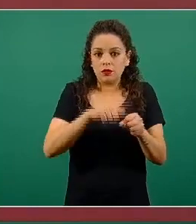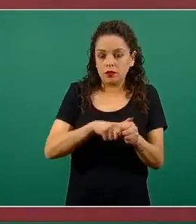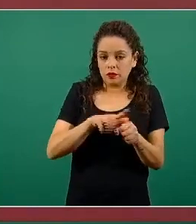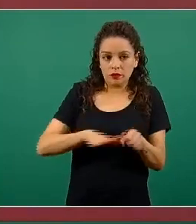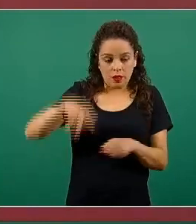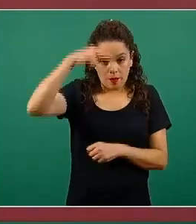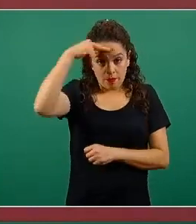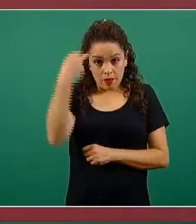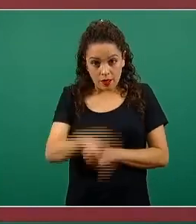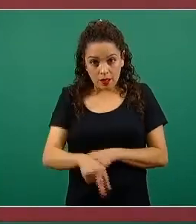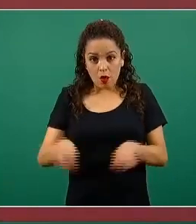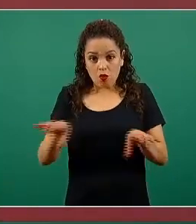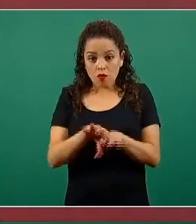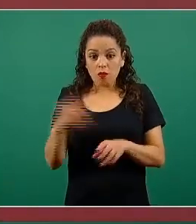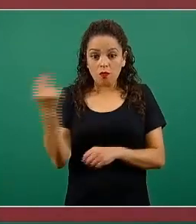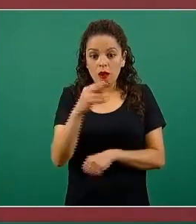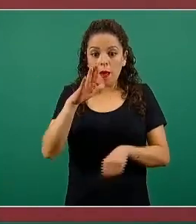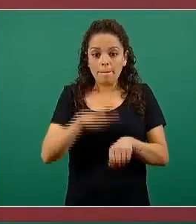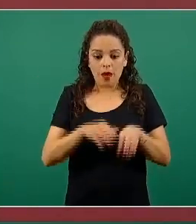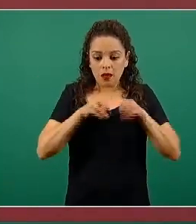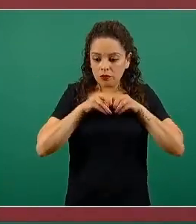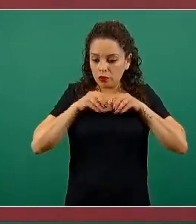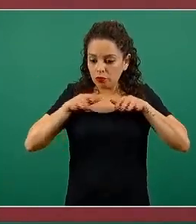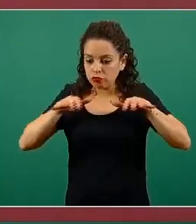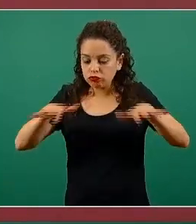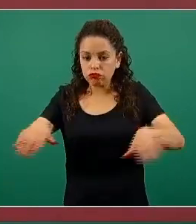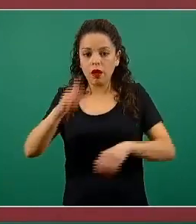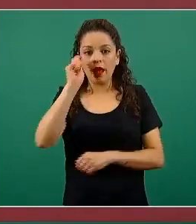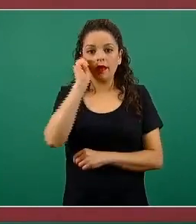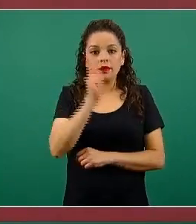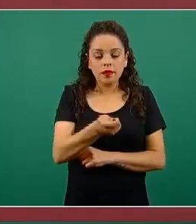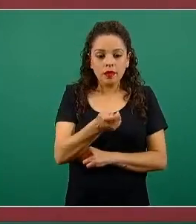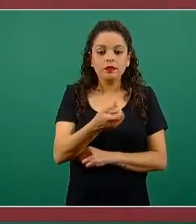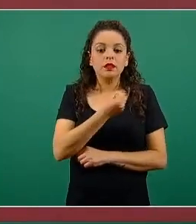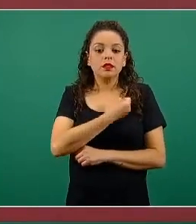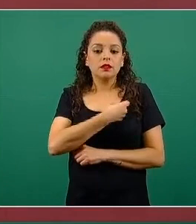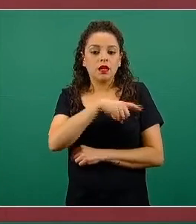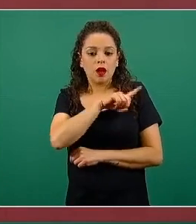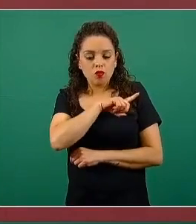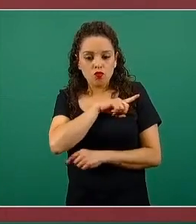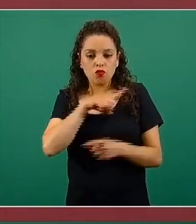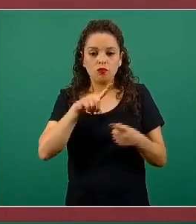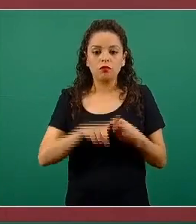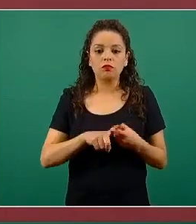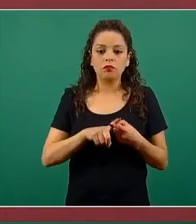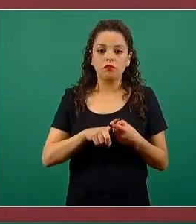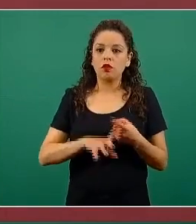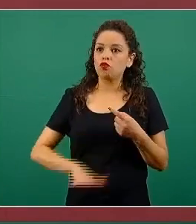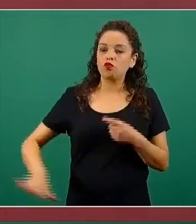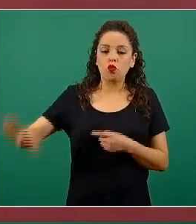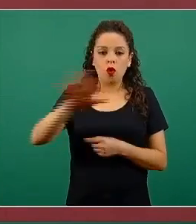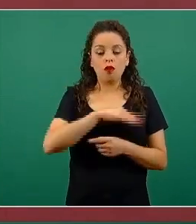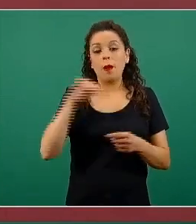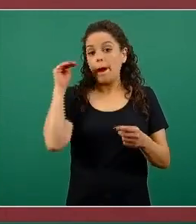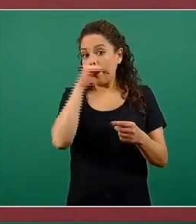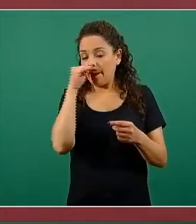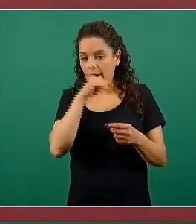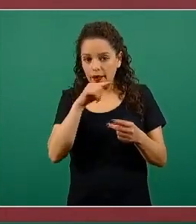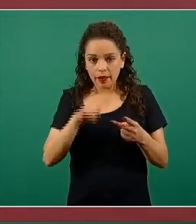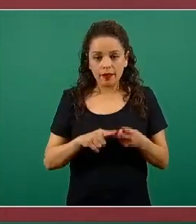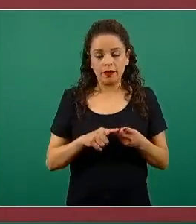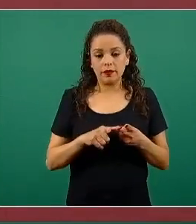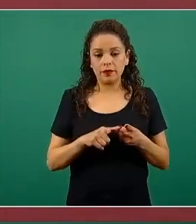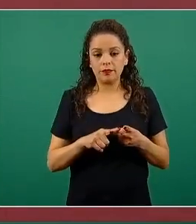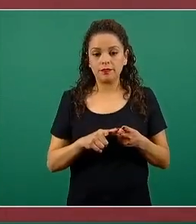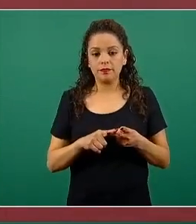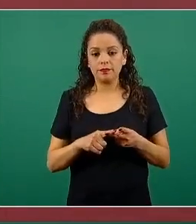de tener una distribución más justa del ingreso, un sistema de salud de cobertura universal y gratuito en el punto